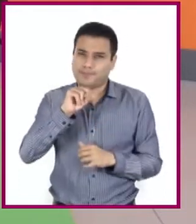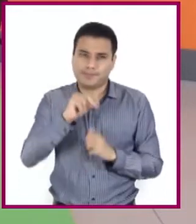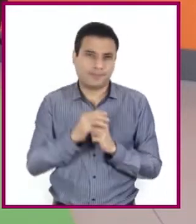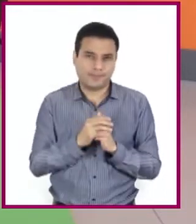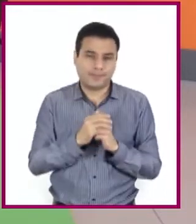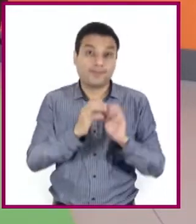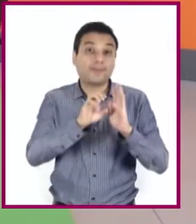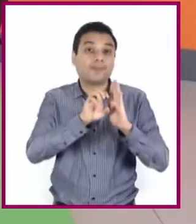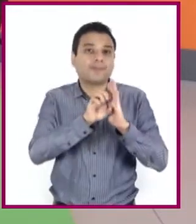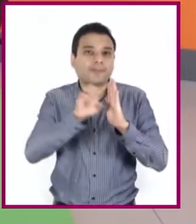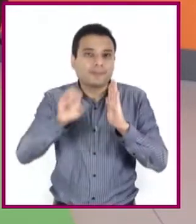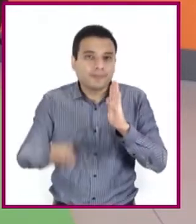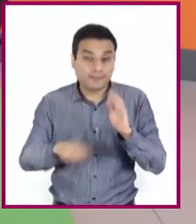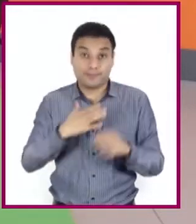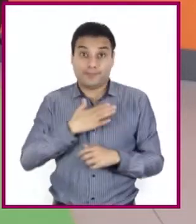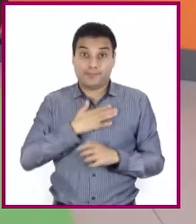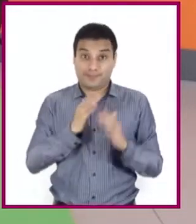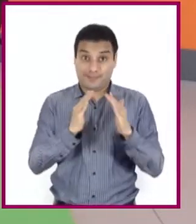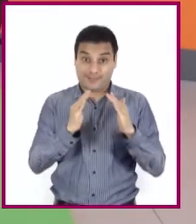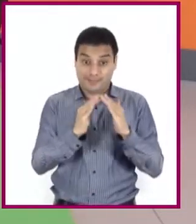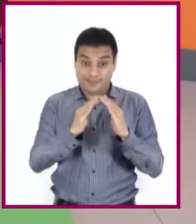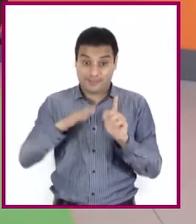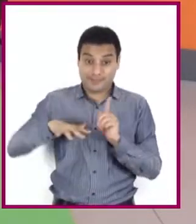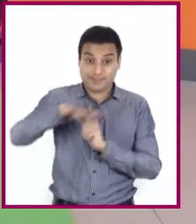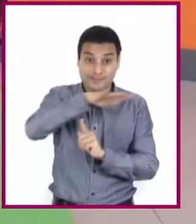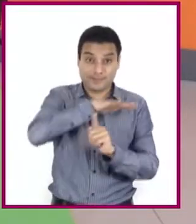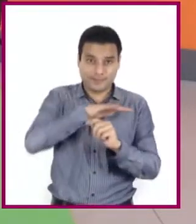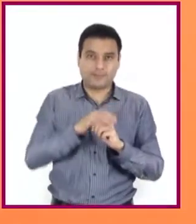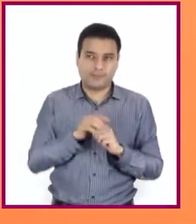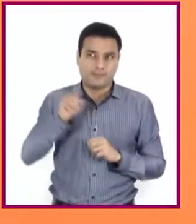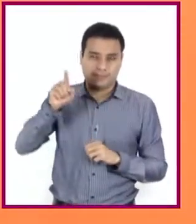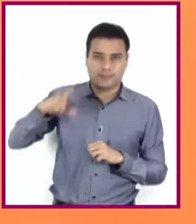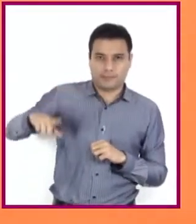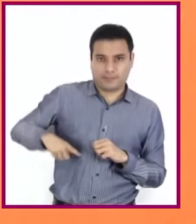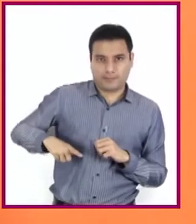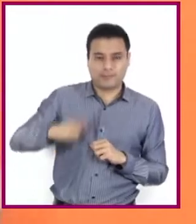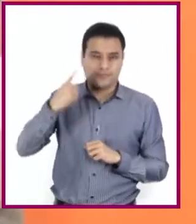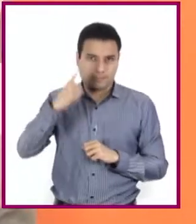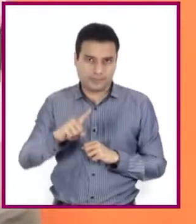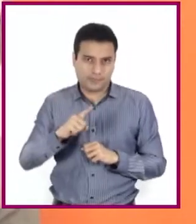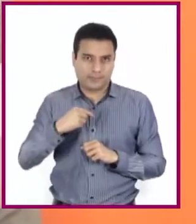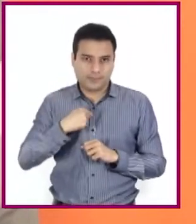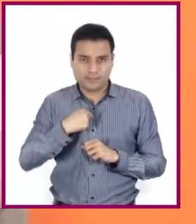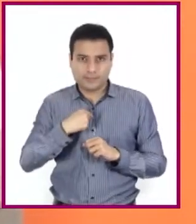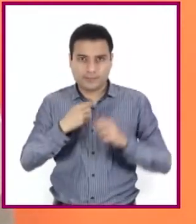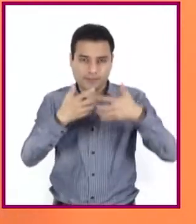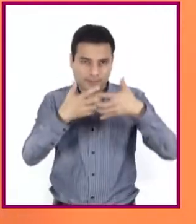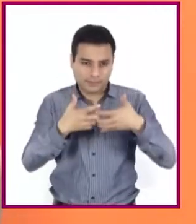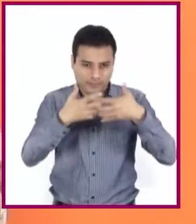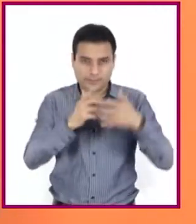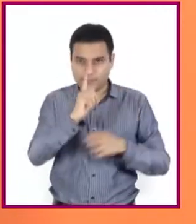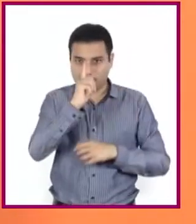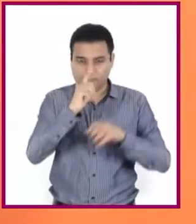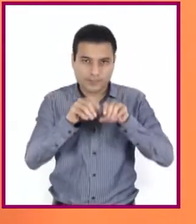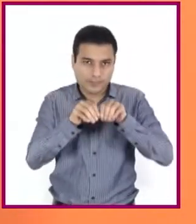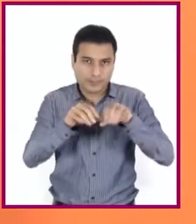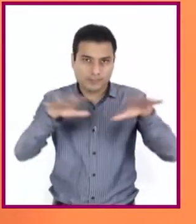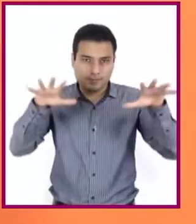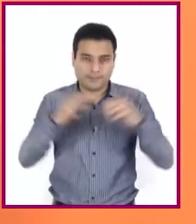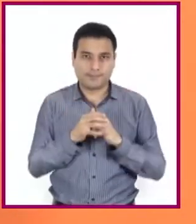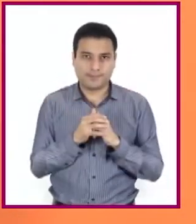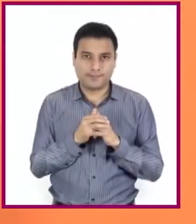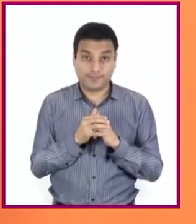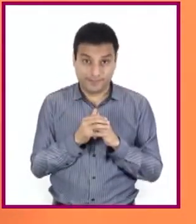zona en que vivamos nos toca una u otra. Esta empresa es la responsable de que la electricidad